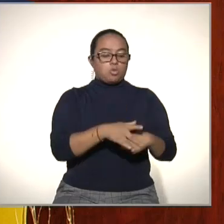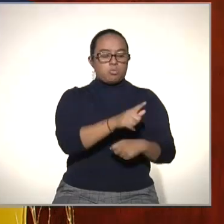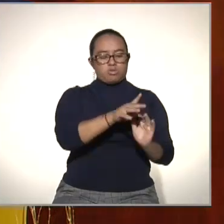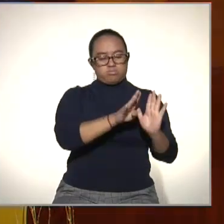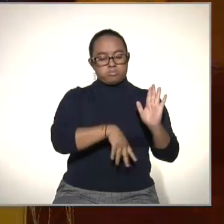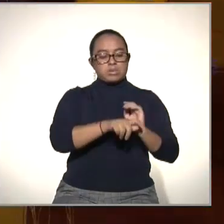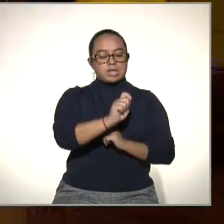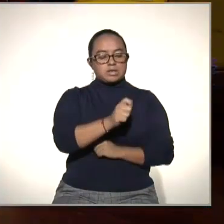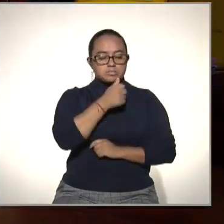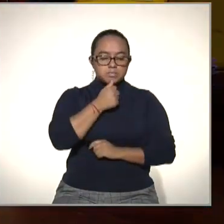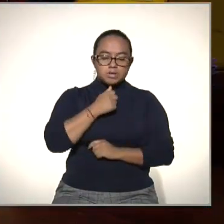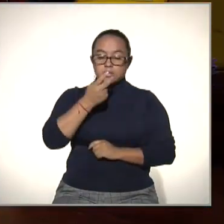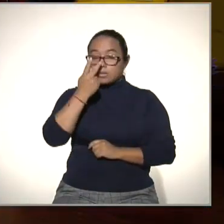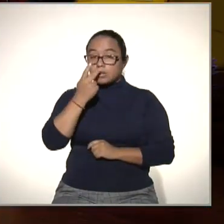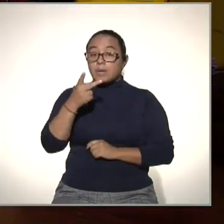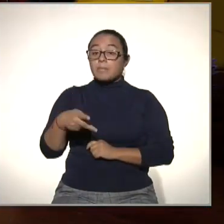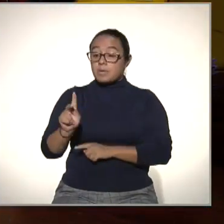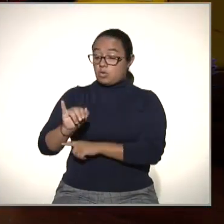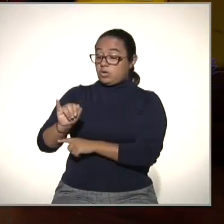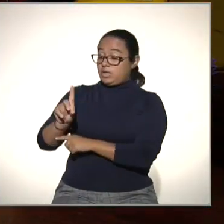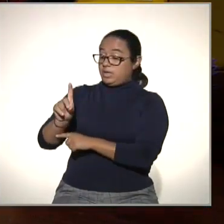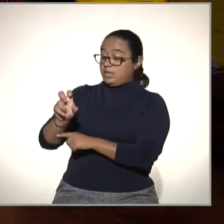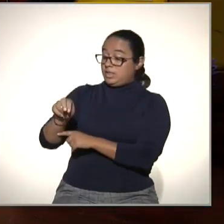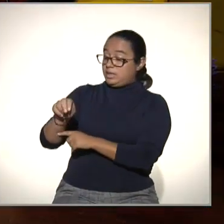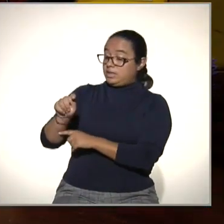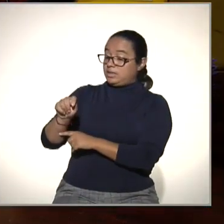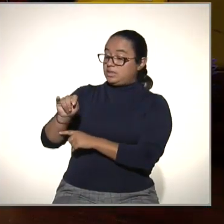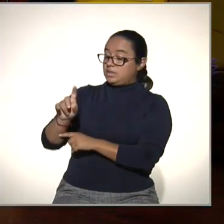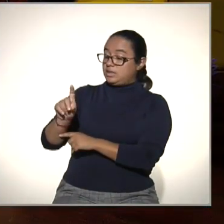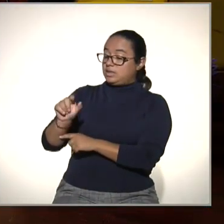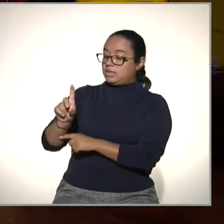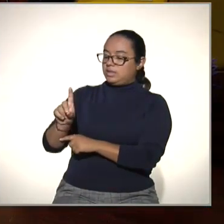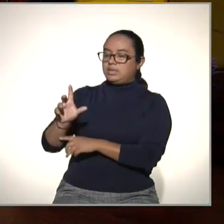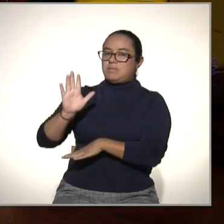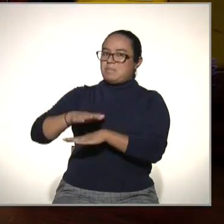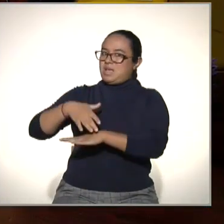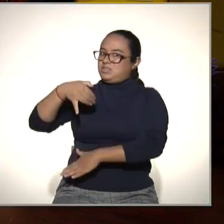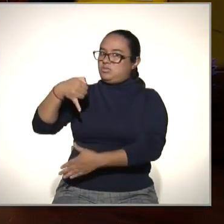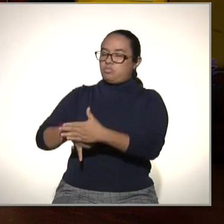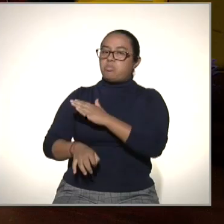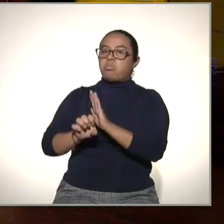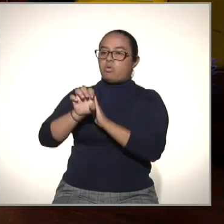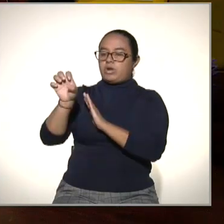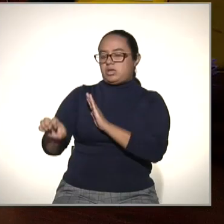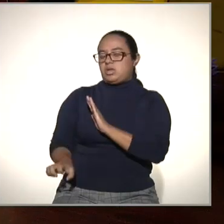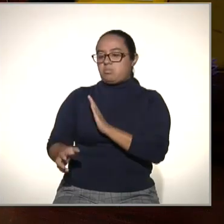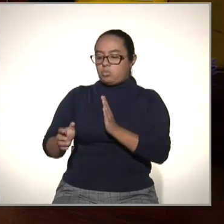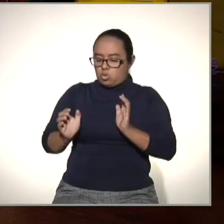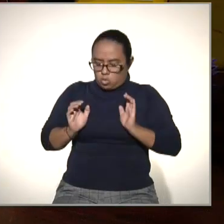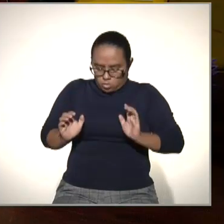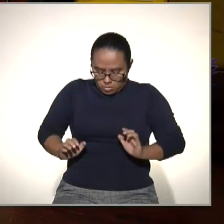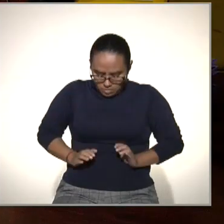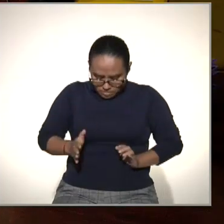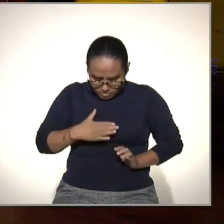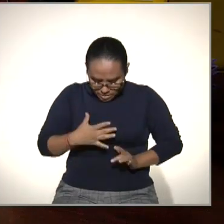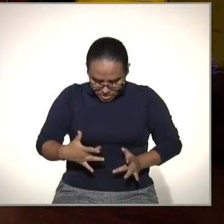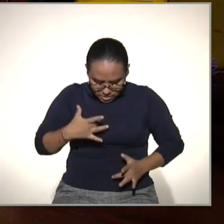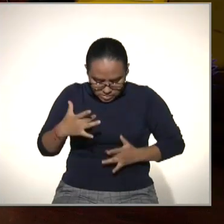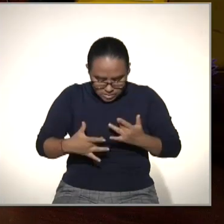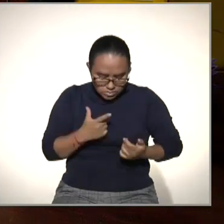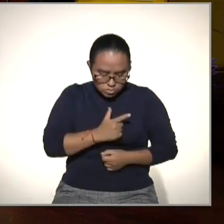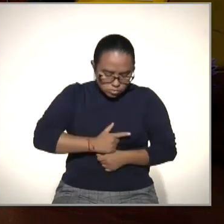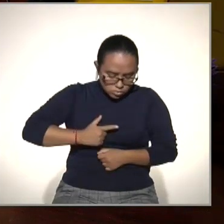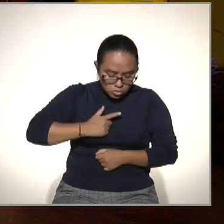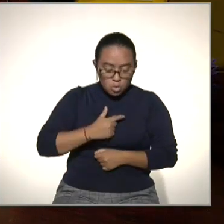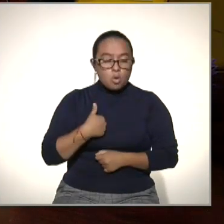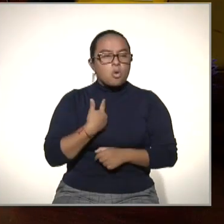reproductivas. Pero acá cuando hablamos de identidad, hablamos de algo mucho más complejo y que no se agota en un rol. Hablamos de un imaginario corporal, de la subjetividad,